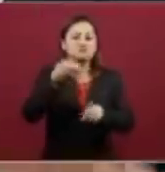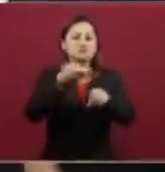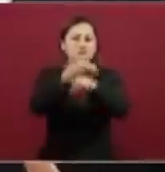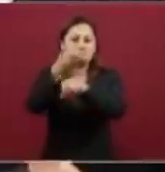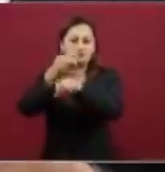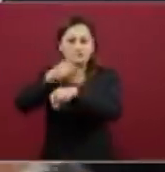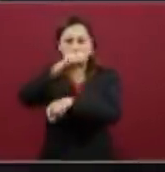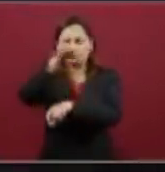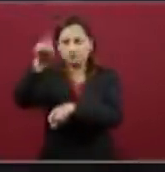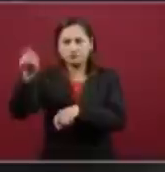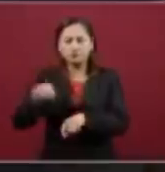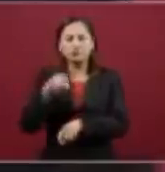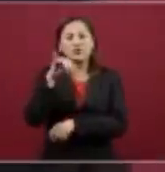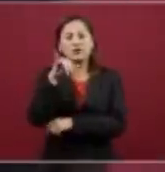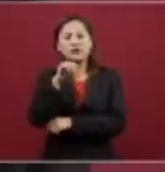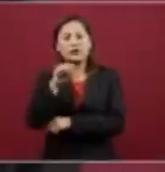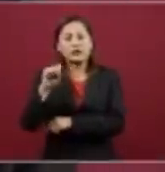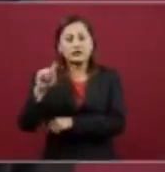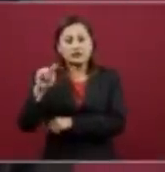El ISSSTE y el Seguro